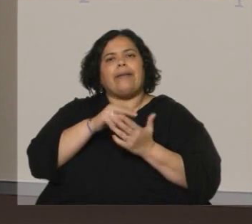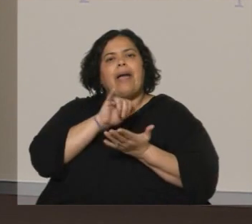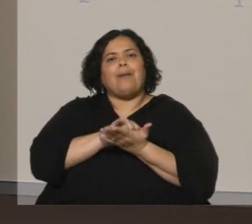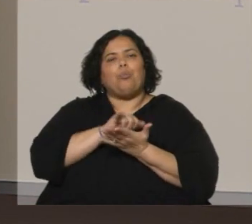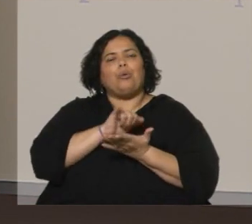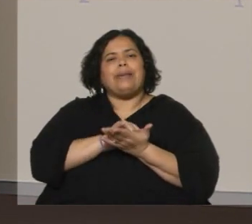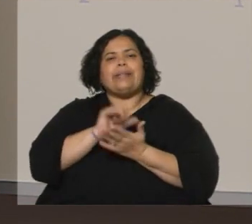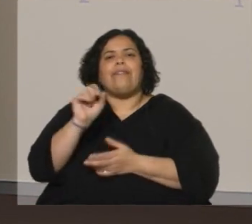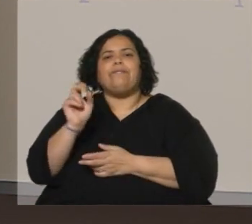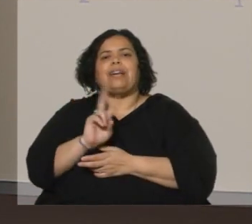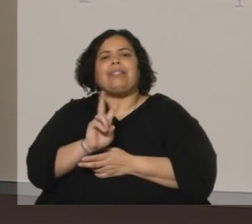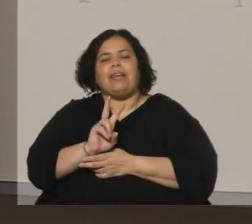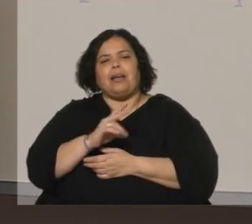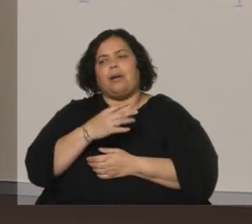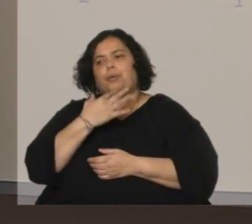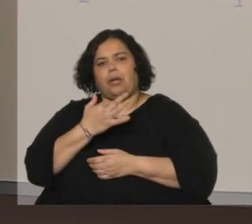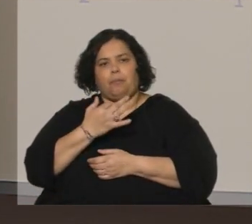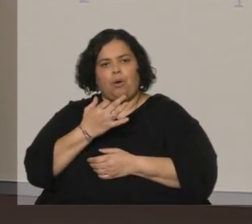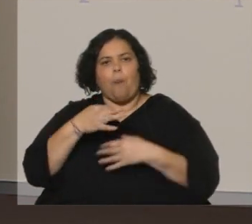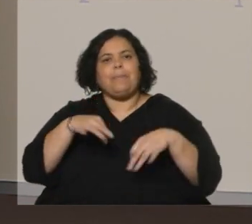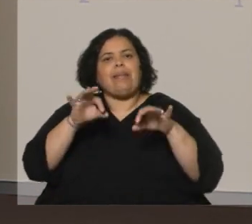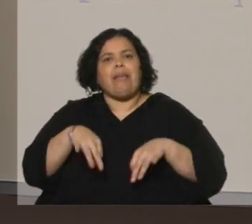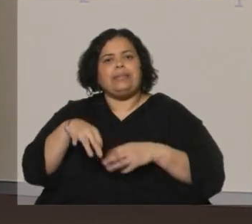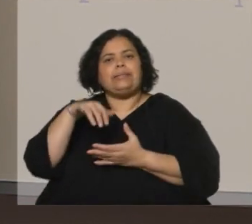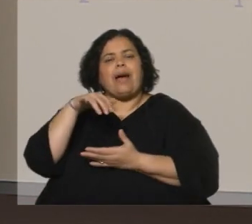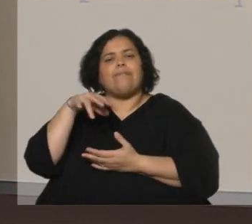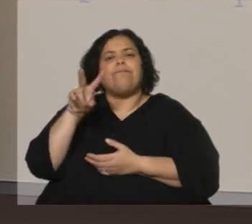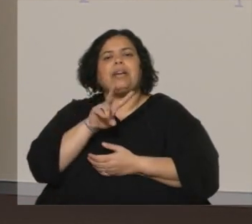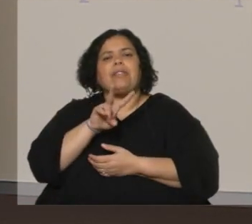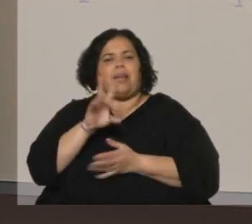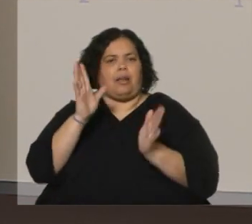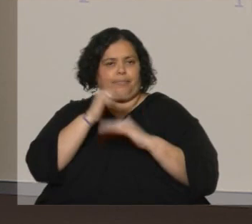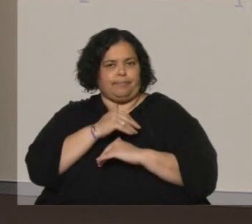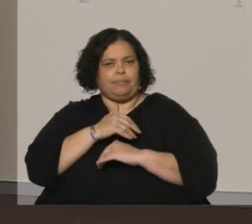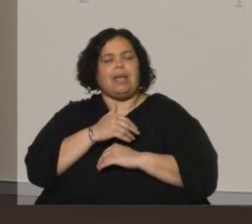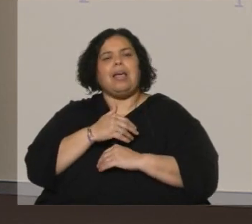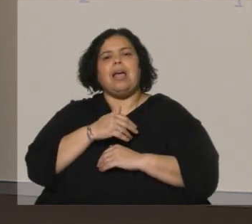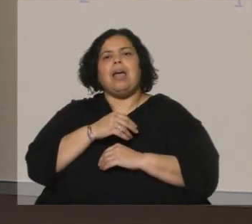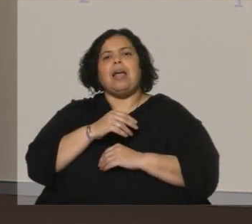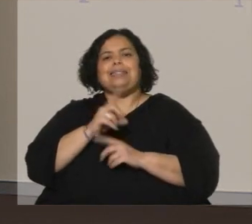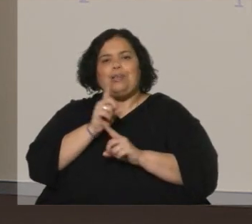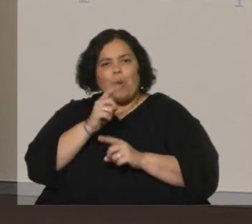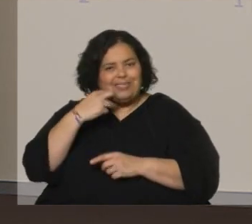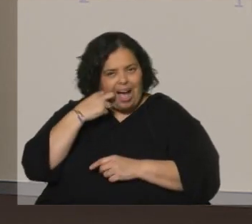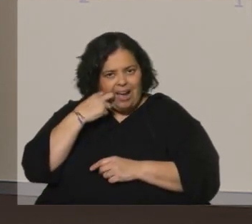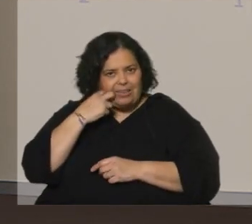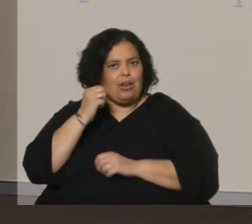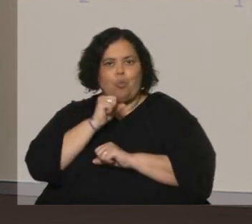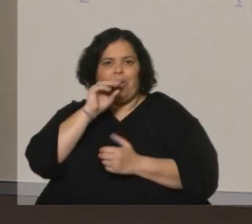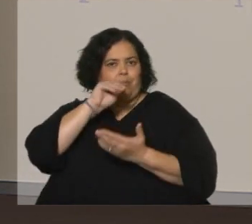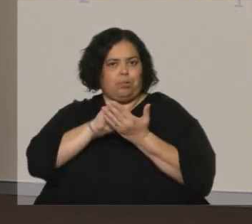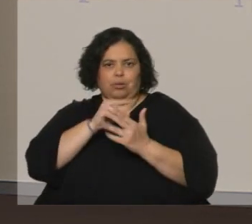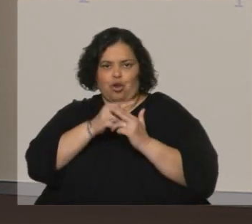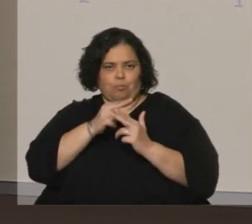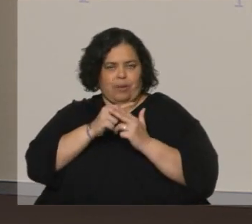vegetariana la mesa vegetariana este en su momento fue una digamos tenía el apoyo del dinac ahora Sebastián el senador prop va por el